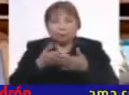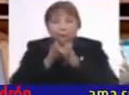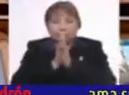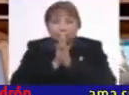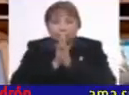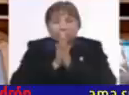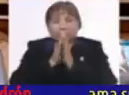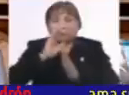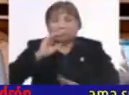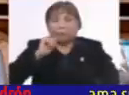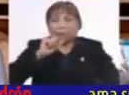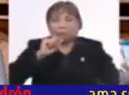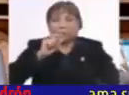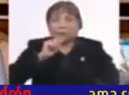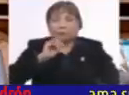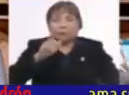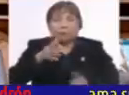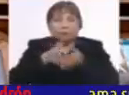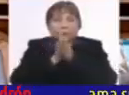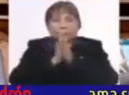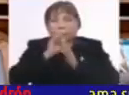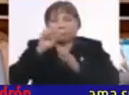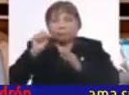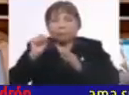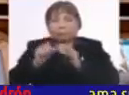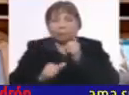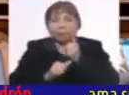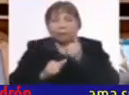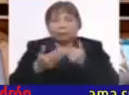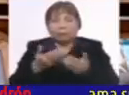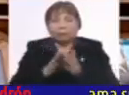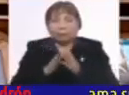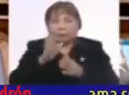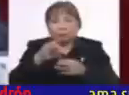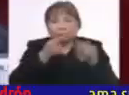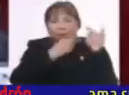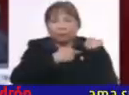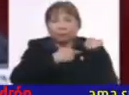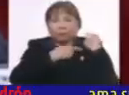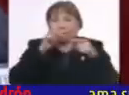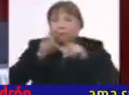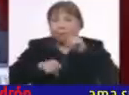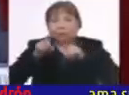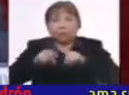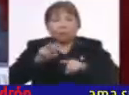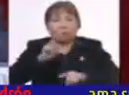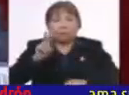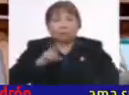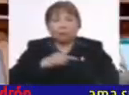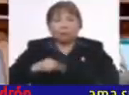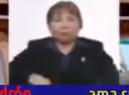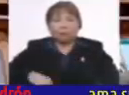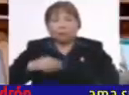señor castillo o alguien le pidió que el subsecretario general para ese gobierno asuma alguna visa en un